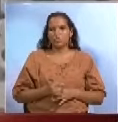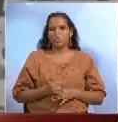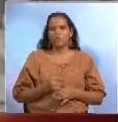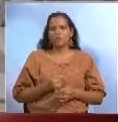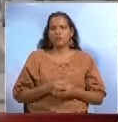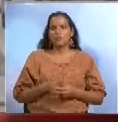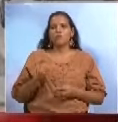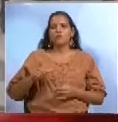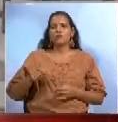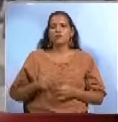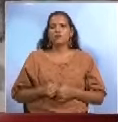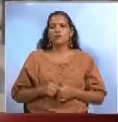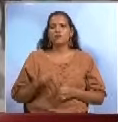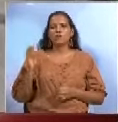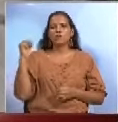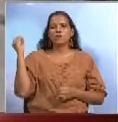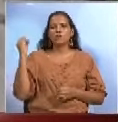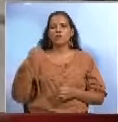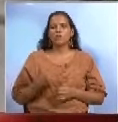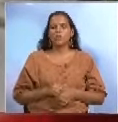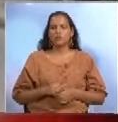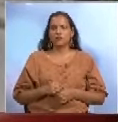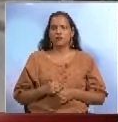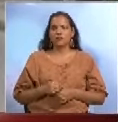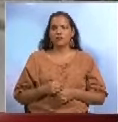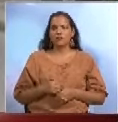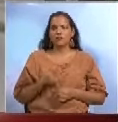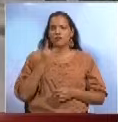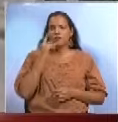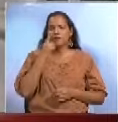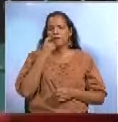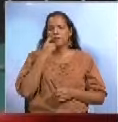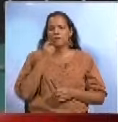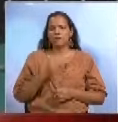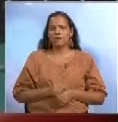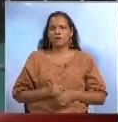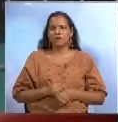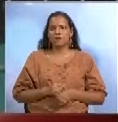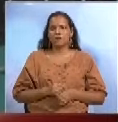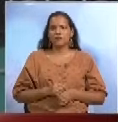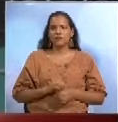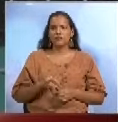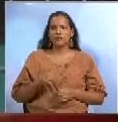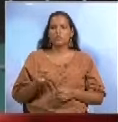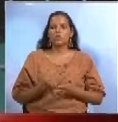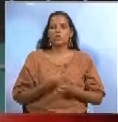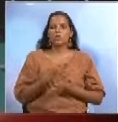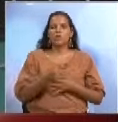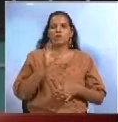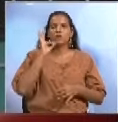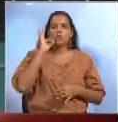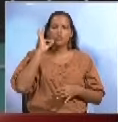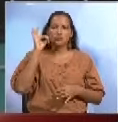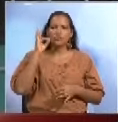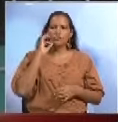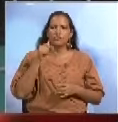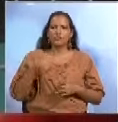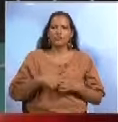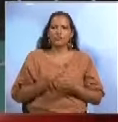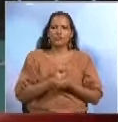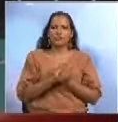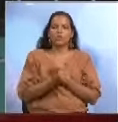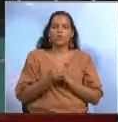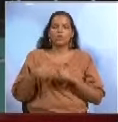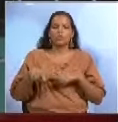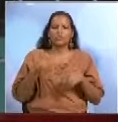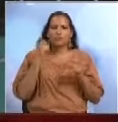los mosquitos, sino por el contrario, cuenta Maximiliano Erazo. Se los asalta para consumir droga, y ese es otro problema que a